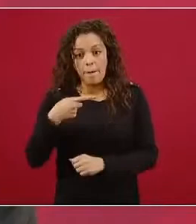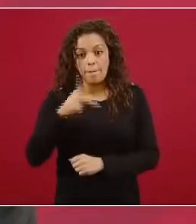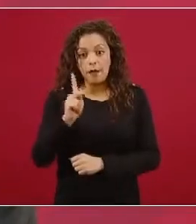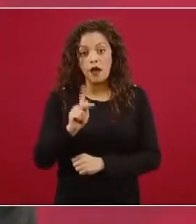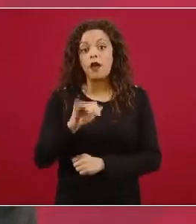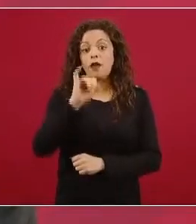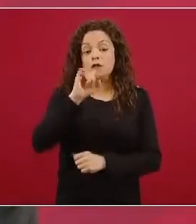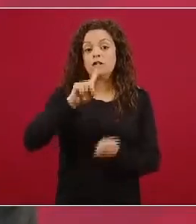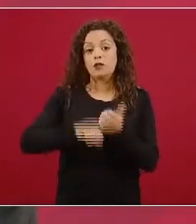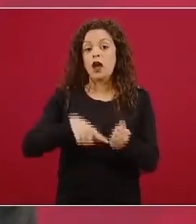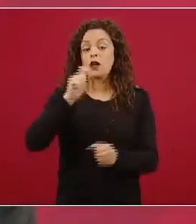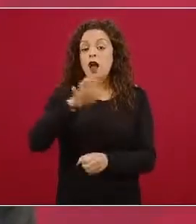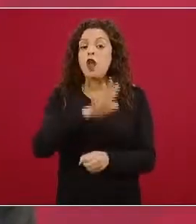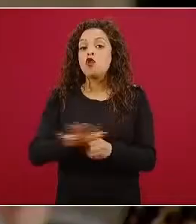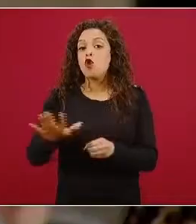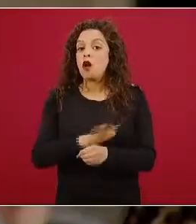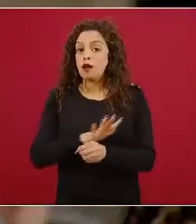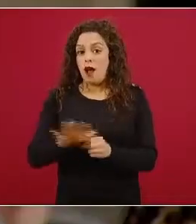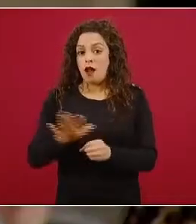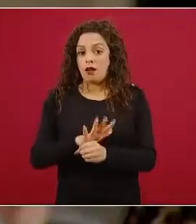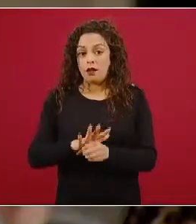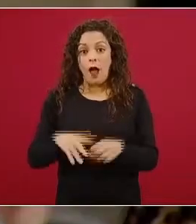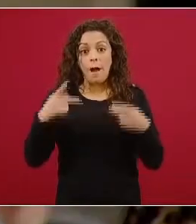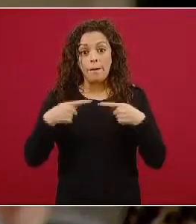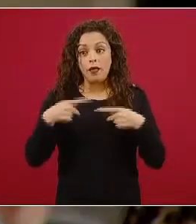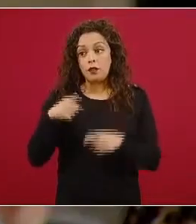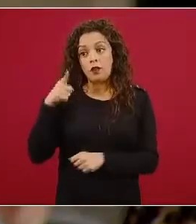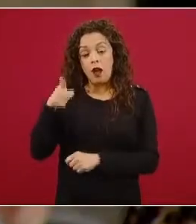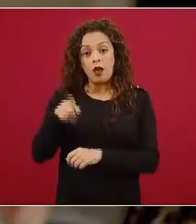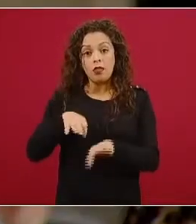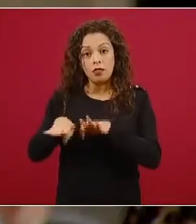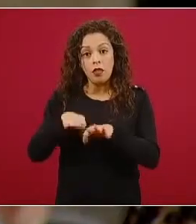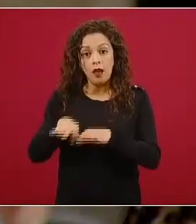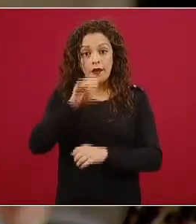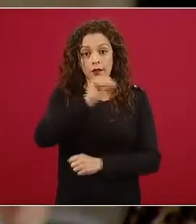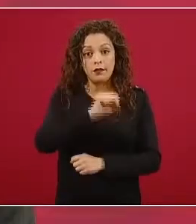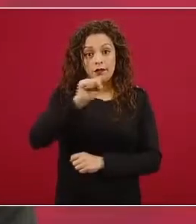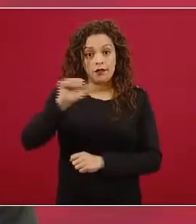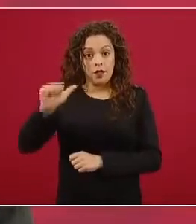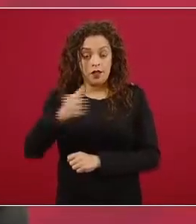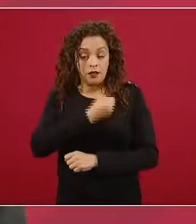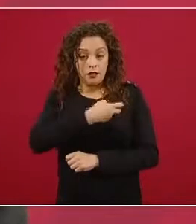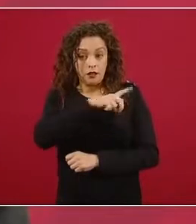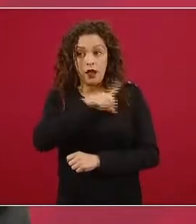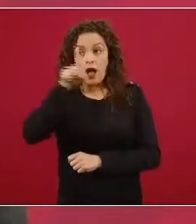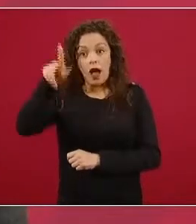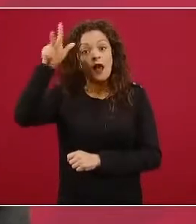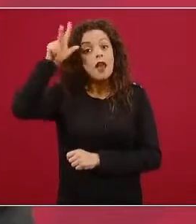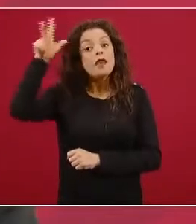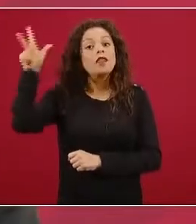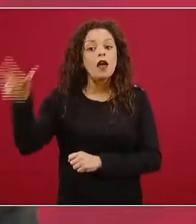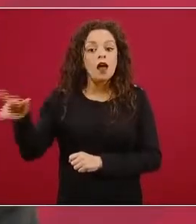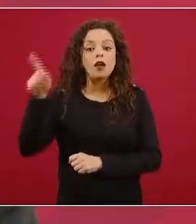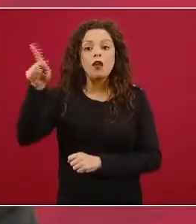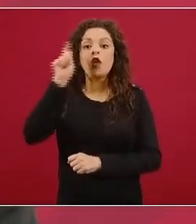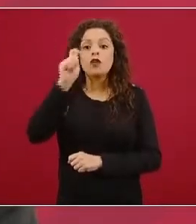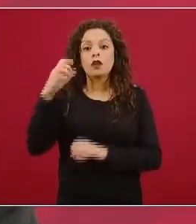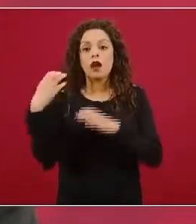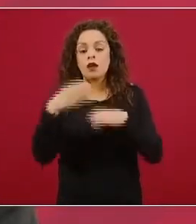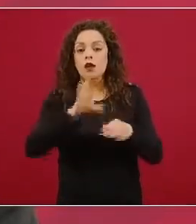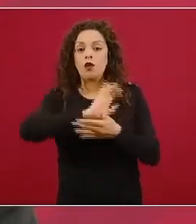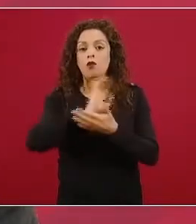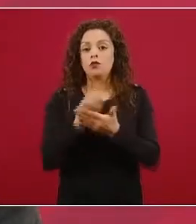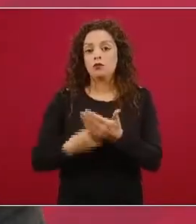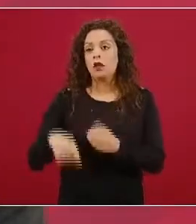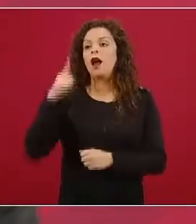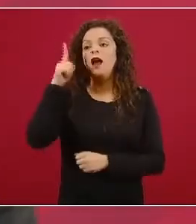competencia local. Las personas trabajadoras de la Secretaría de Salud de Hidalgo están contratadas por la Secretaría de Salud de